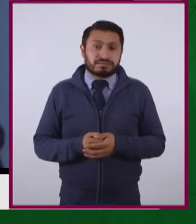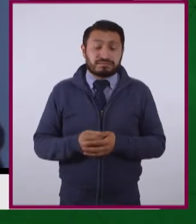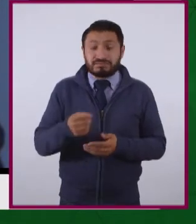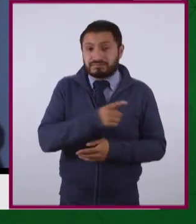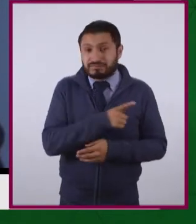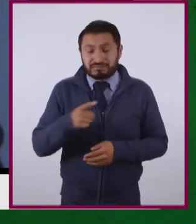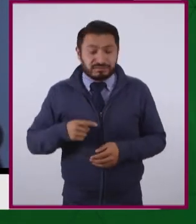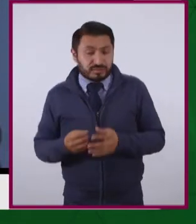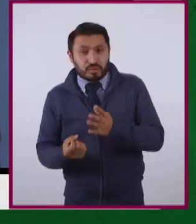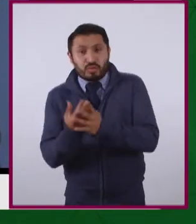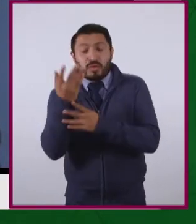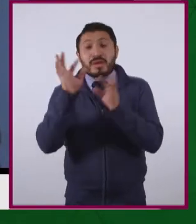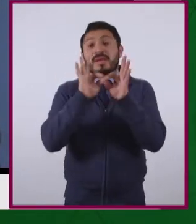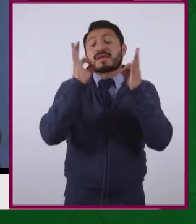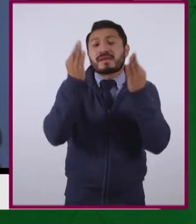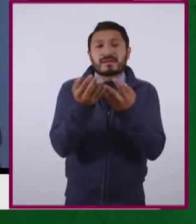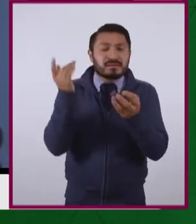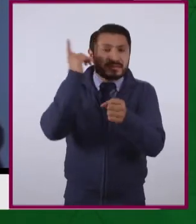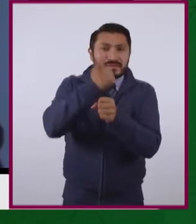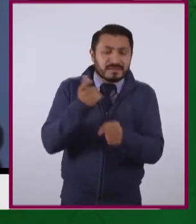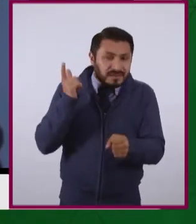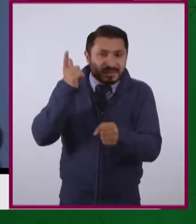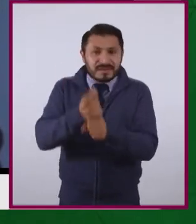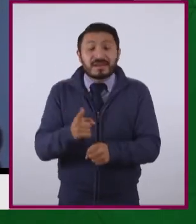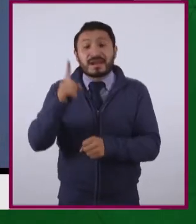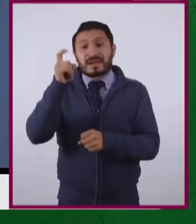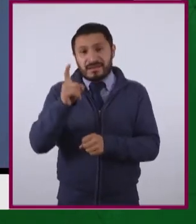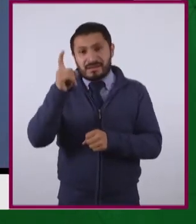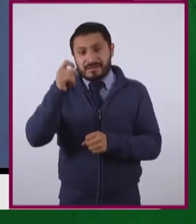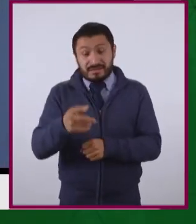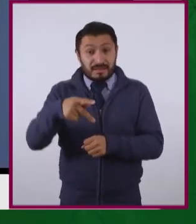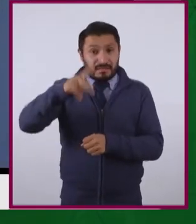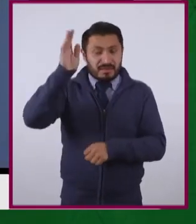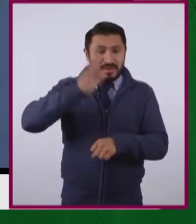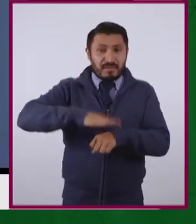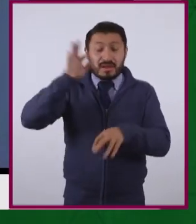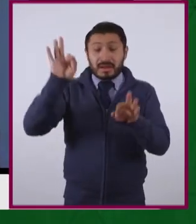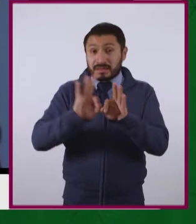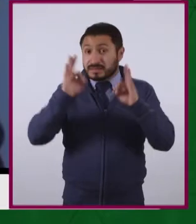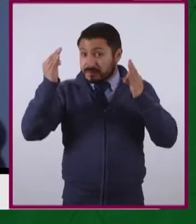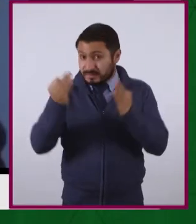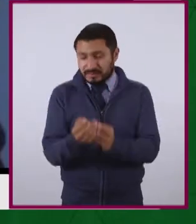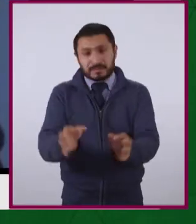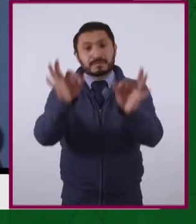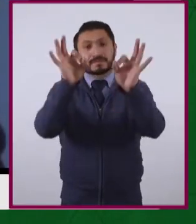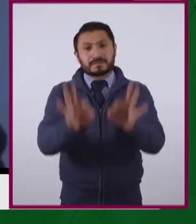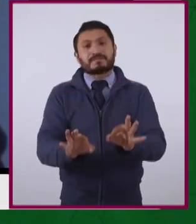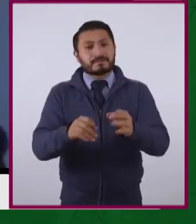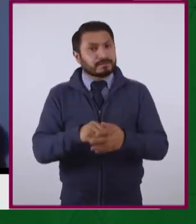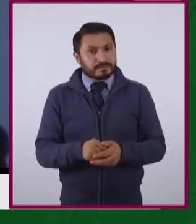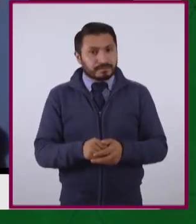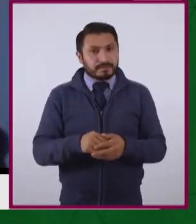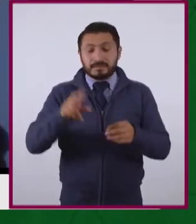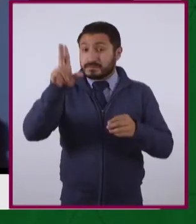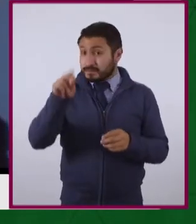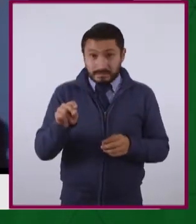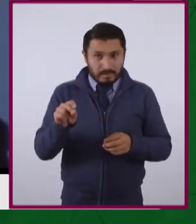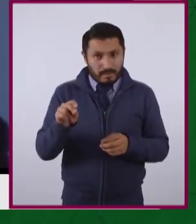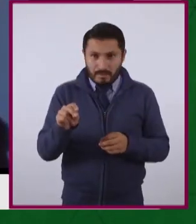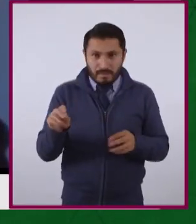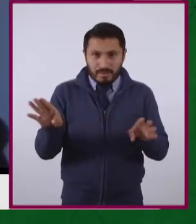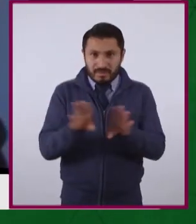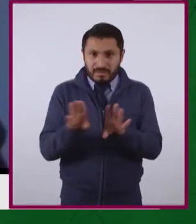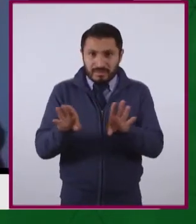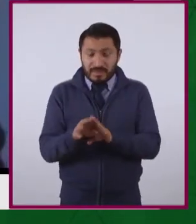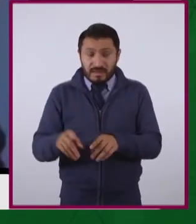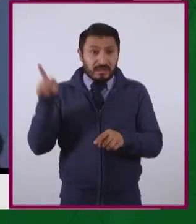que encontrar nuevas formas de abastecernos de agua, pero sobre todo formas sostenibles, que no nos